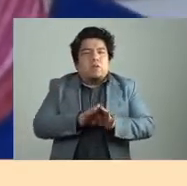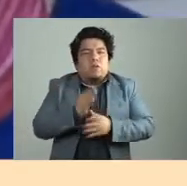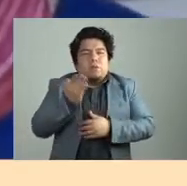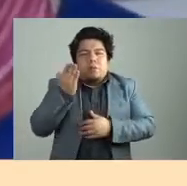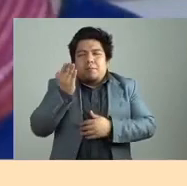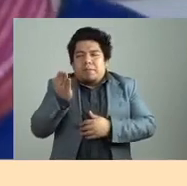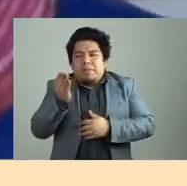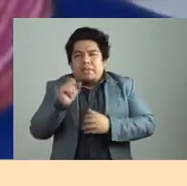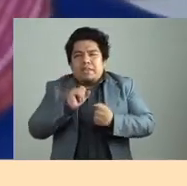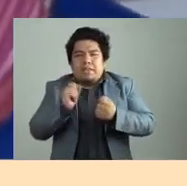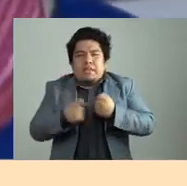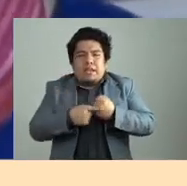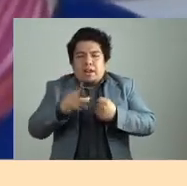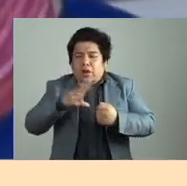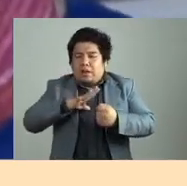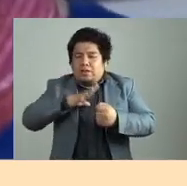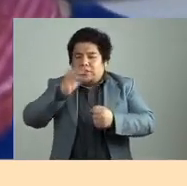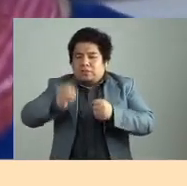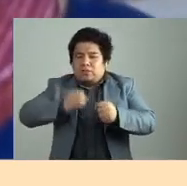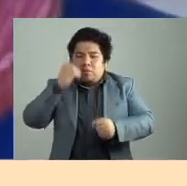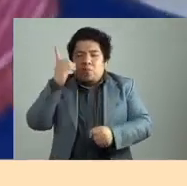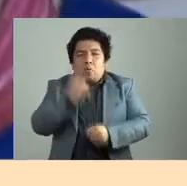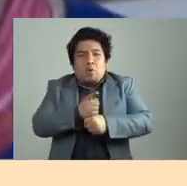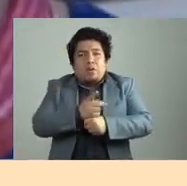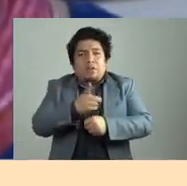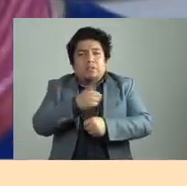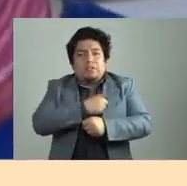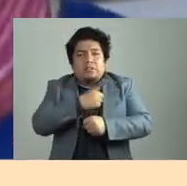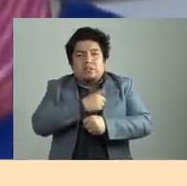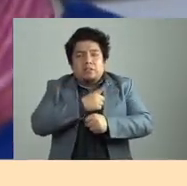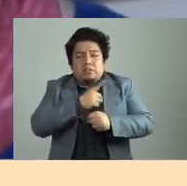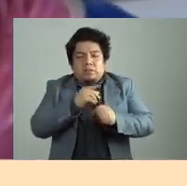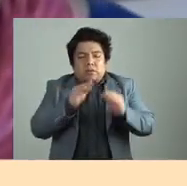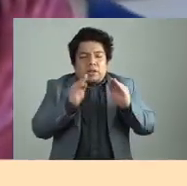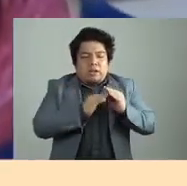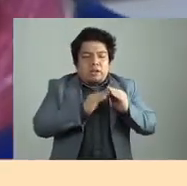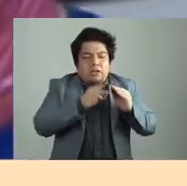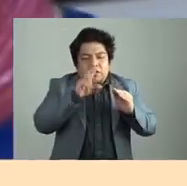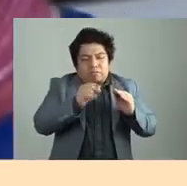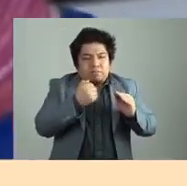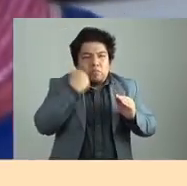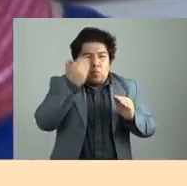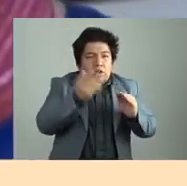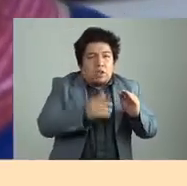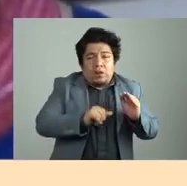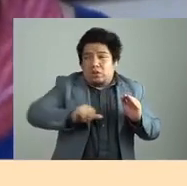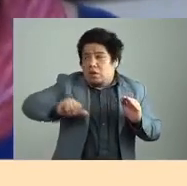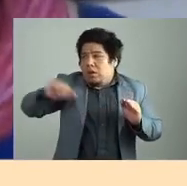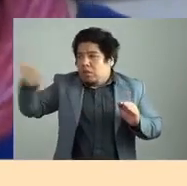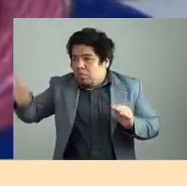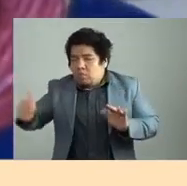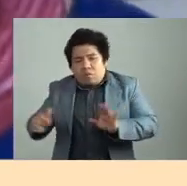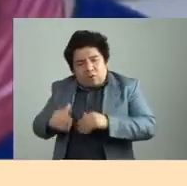posibilidad de trabajar fuera de la casa por un salario adeás